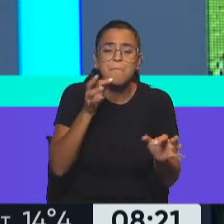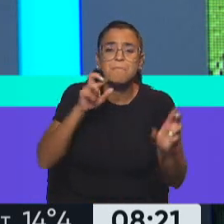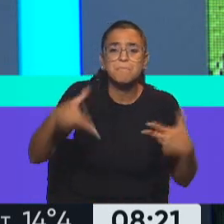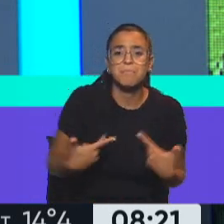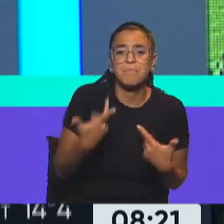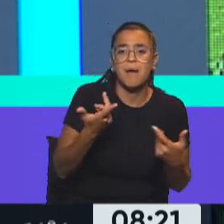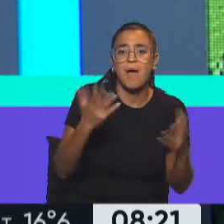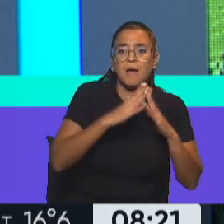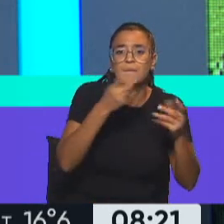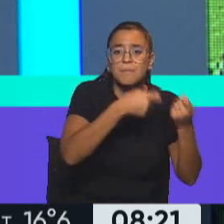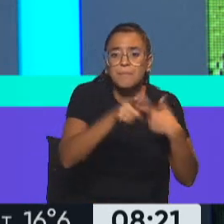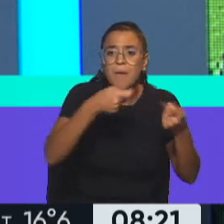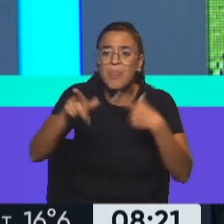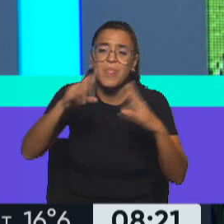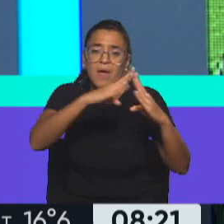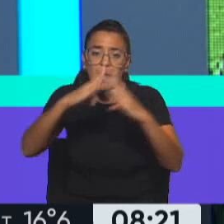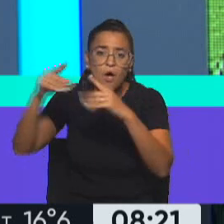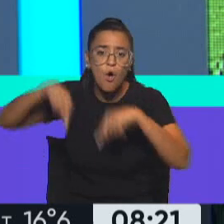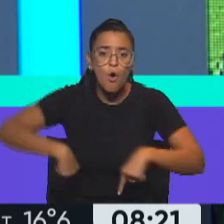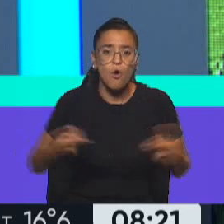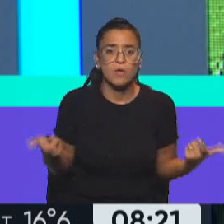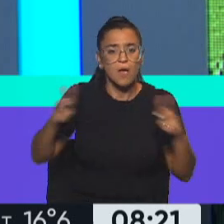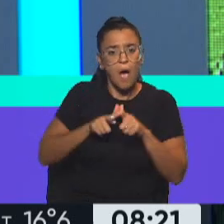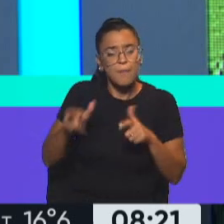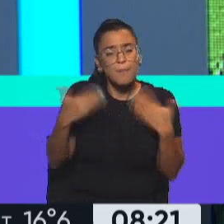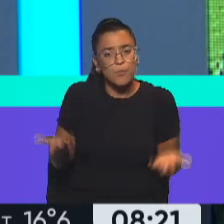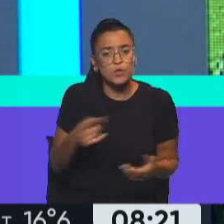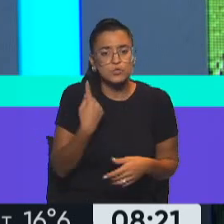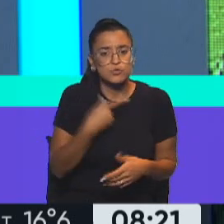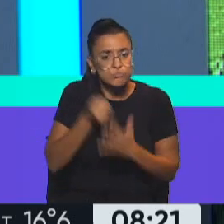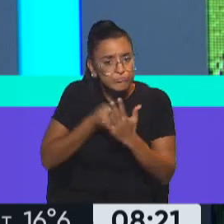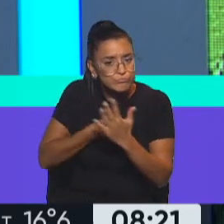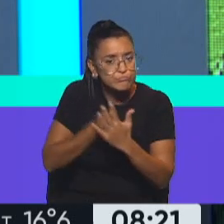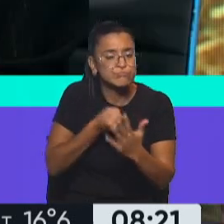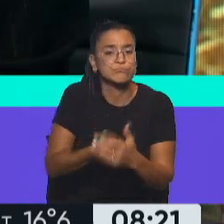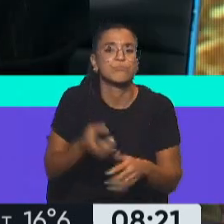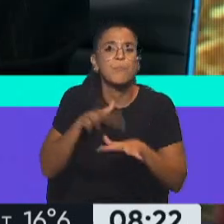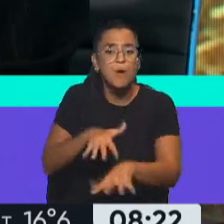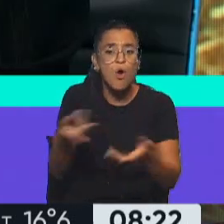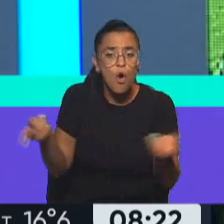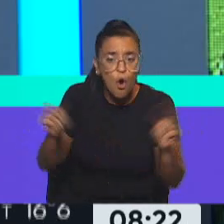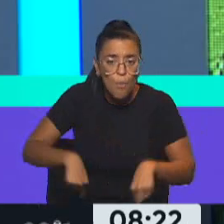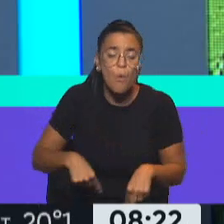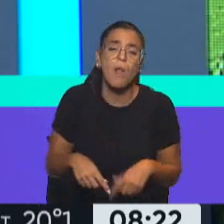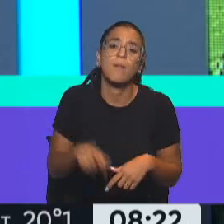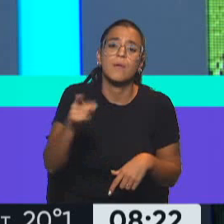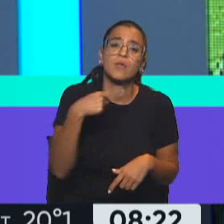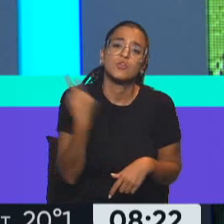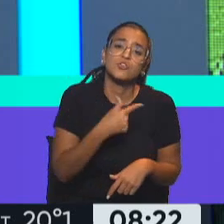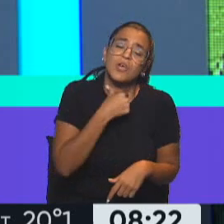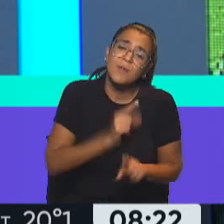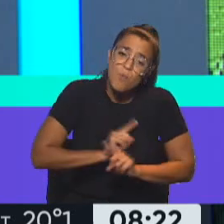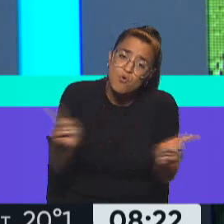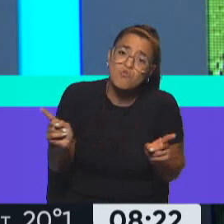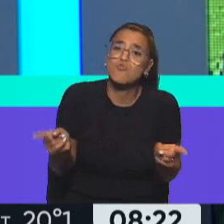casa por casa y hoy nos toca estar al frente de una cámara y por eso no perdemos la conciencia de clase. ¿Vuelven a marchar? Estamos tratando de que no,